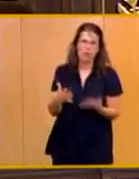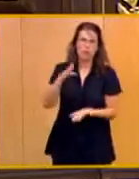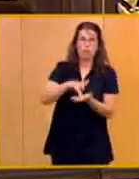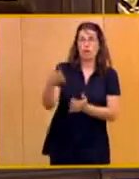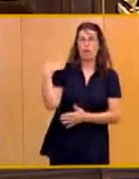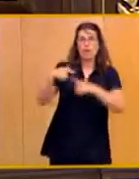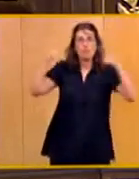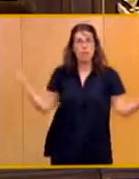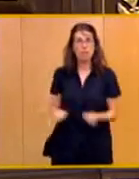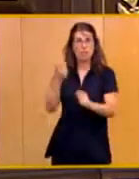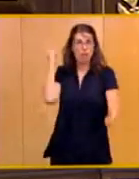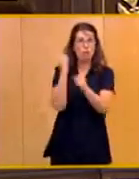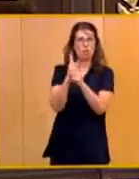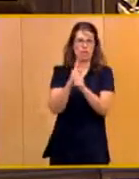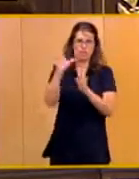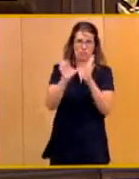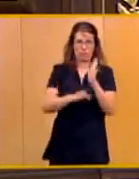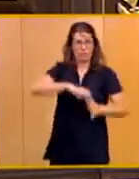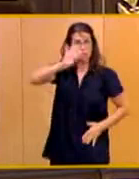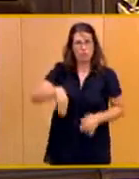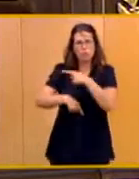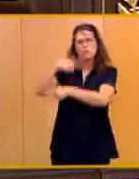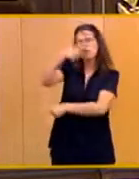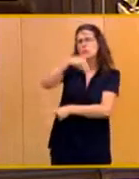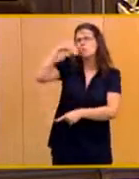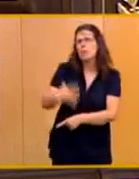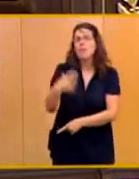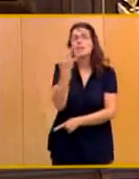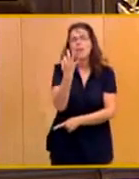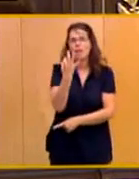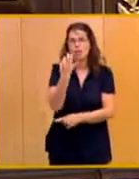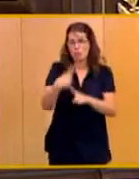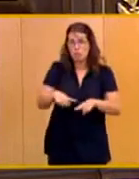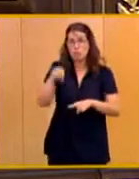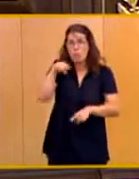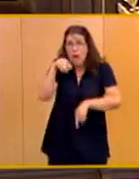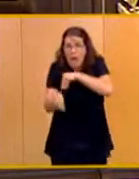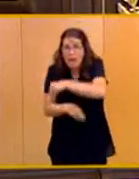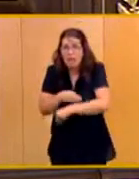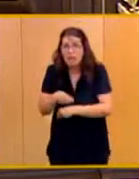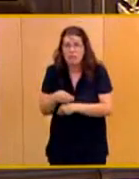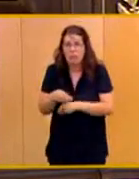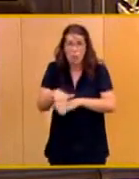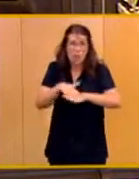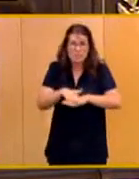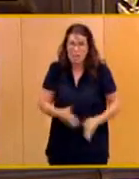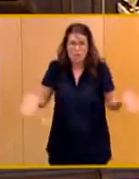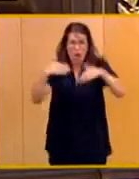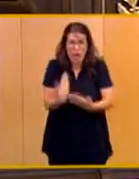organizó contra el Estatuto de Cataluña, que las cosas que hacía no se sostenían. Que las cosas que